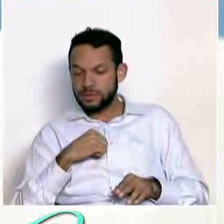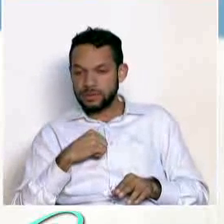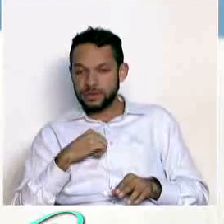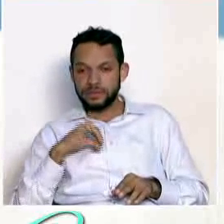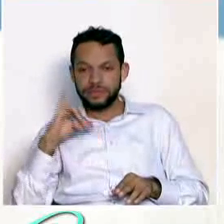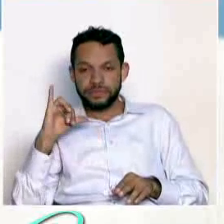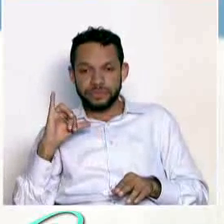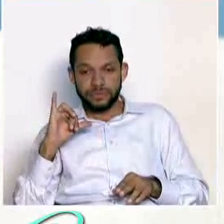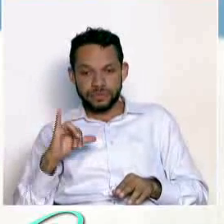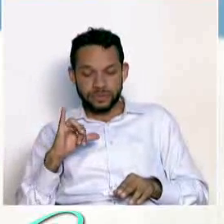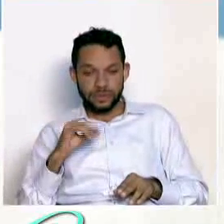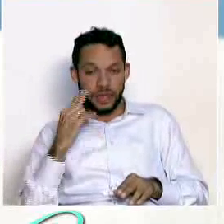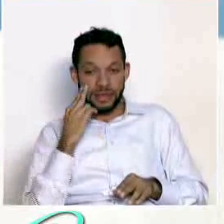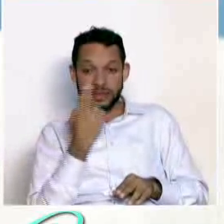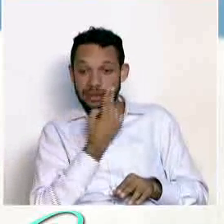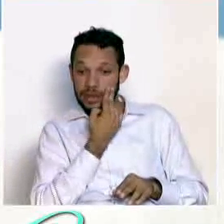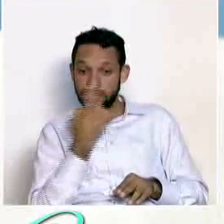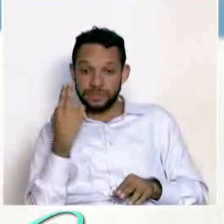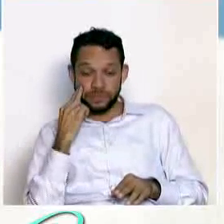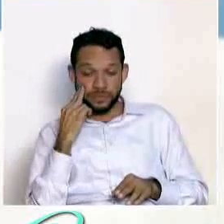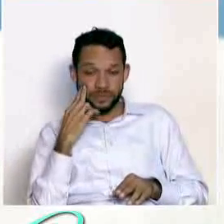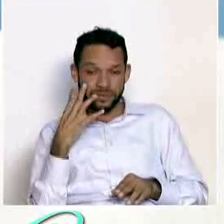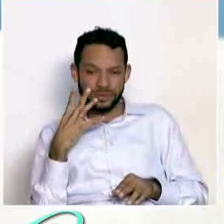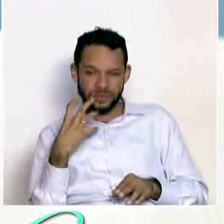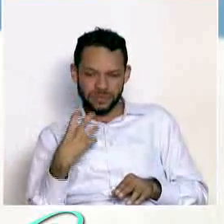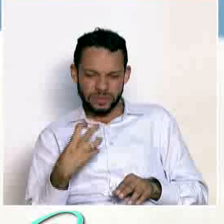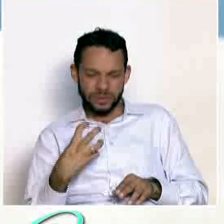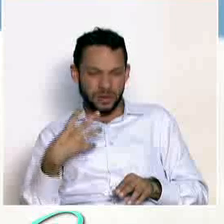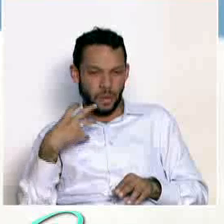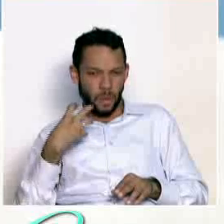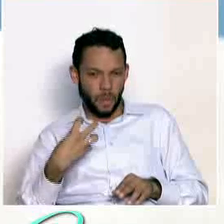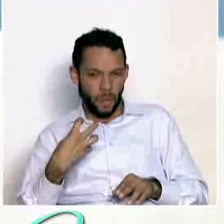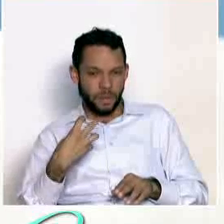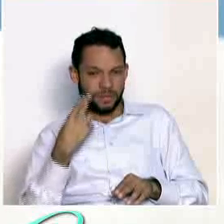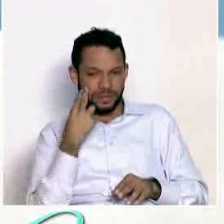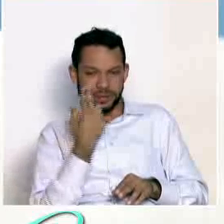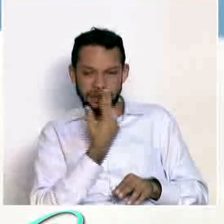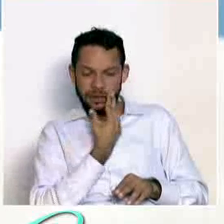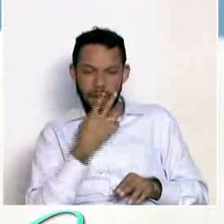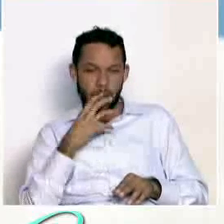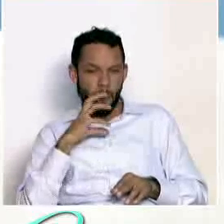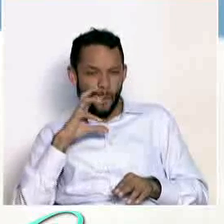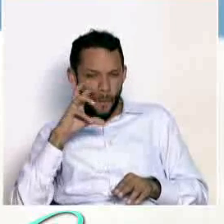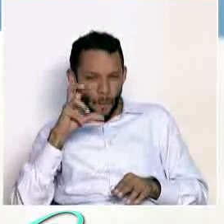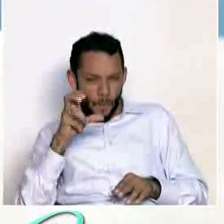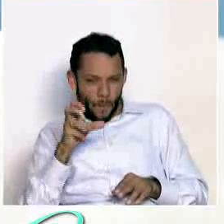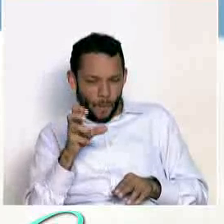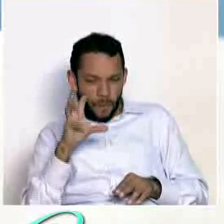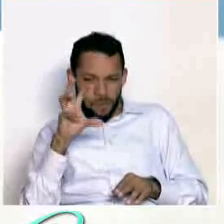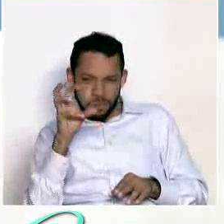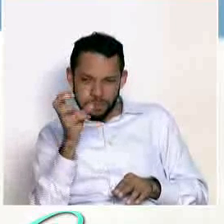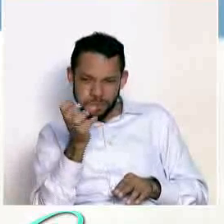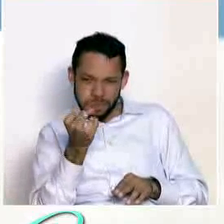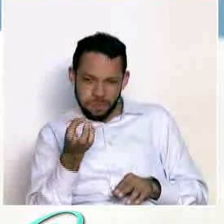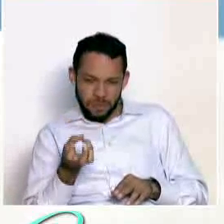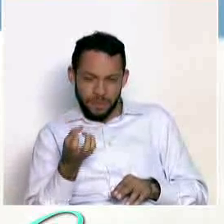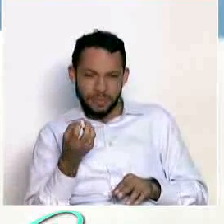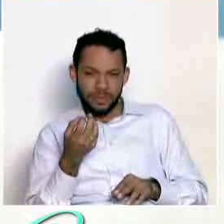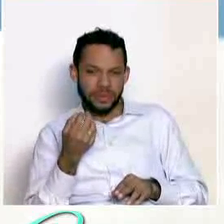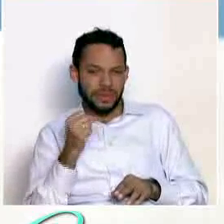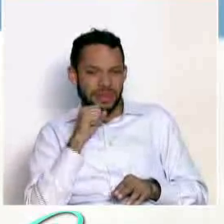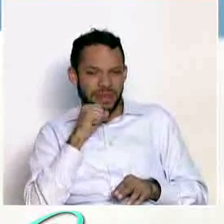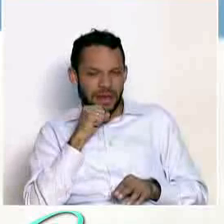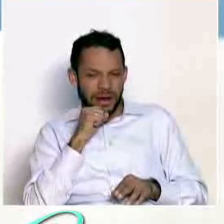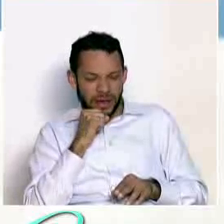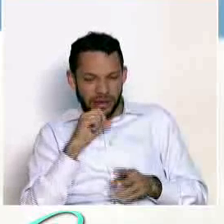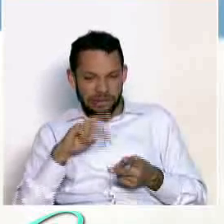una lesión en el seno, con la piel de forma de naranja, con su pezón